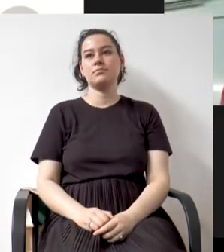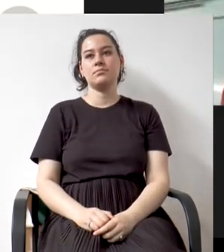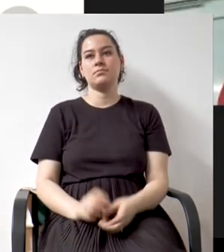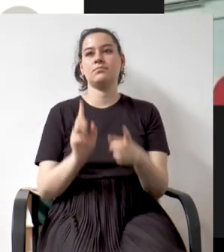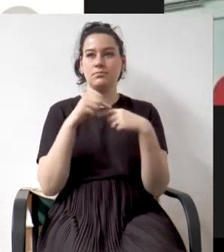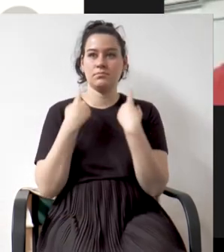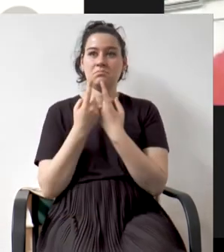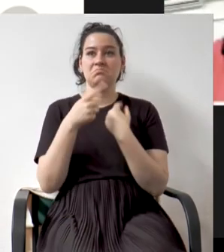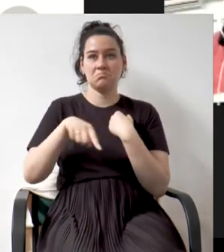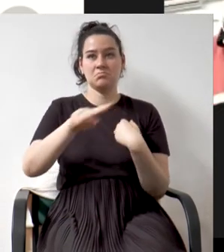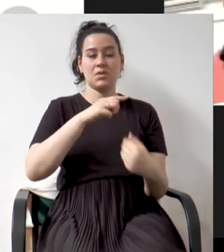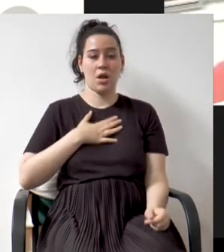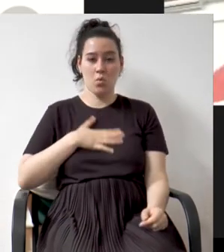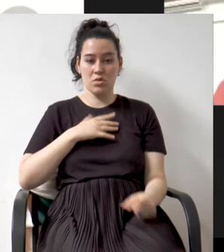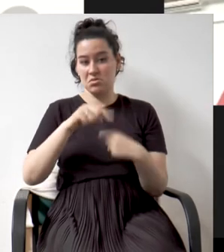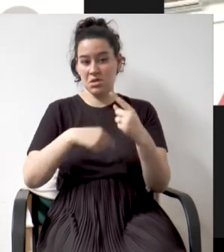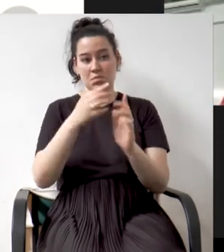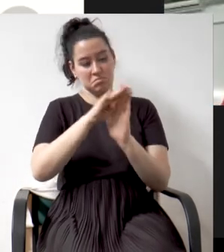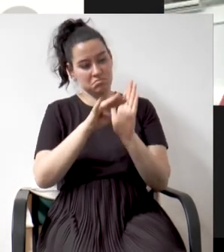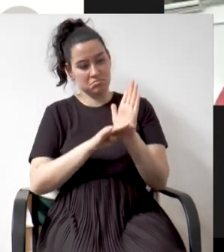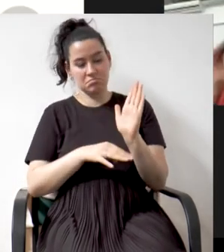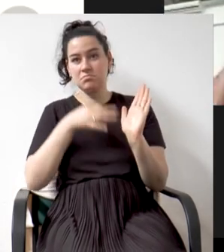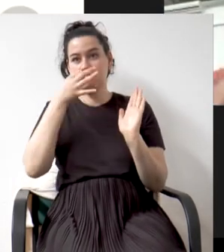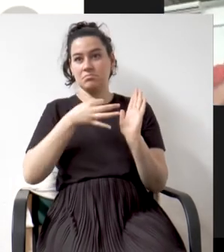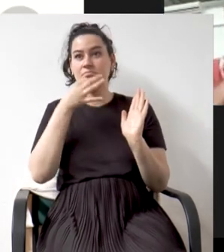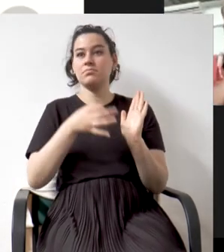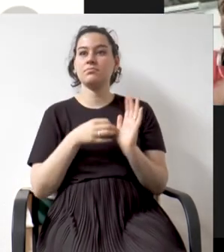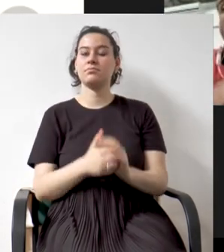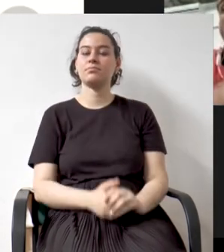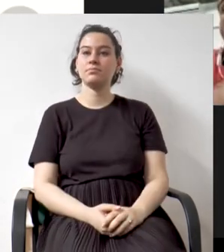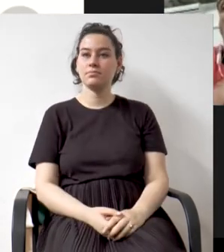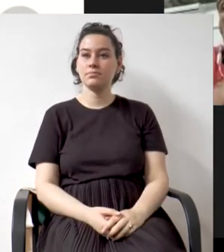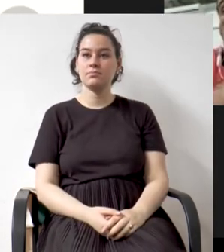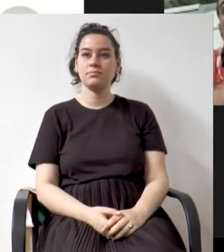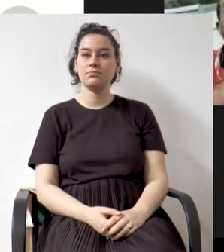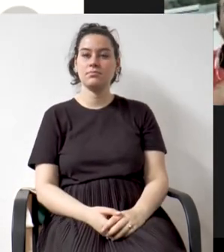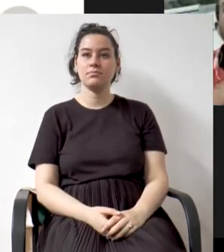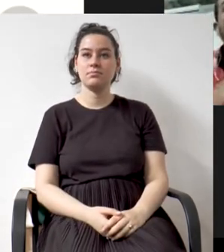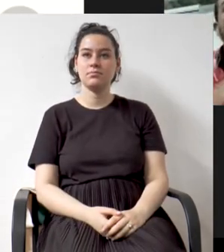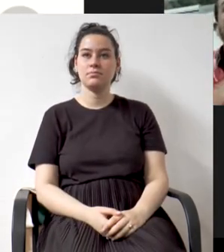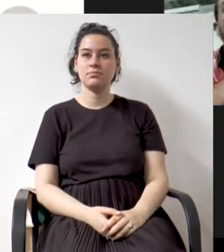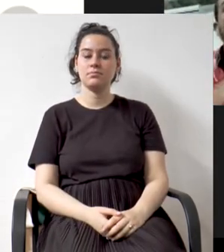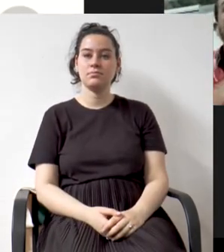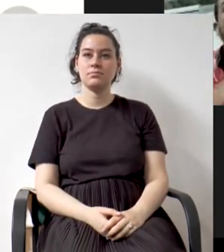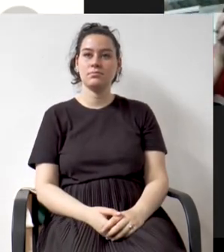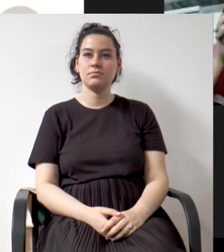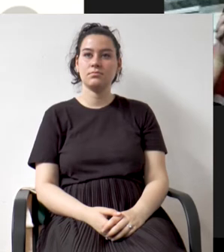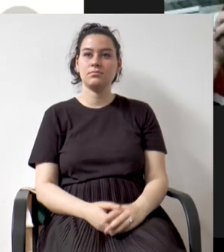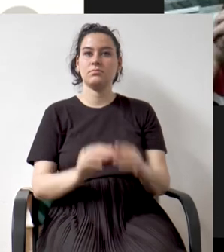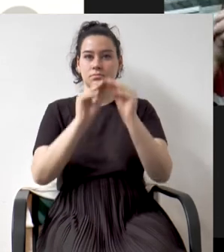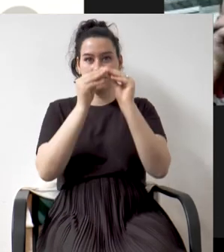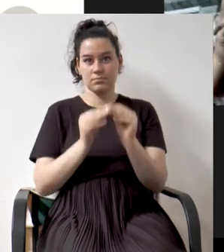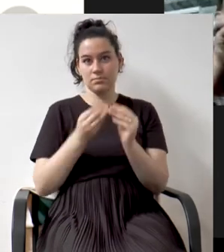Entonces, si les parece, seguimos en el orden que hemos propuesto y le